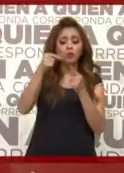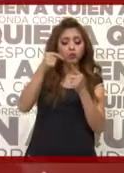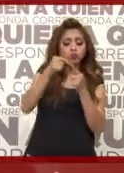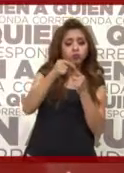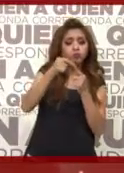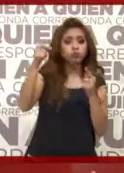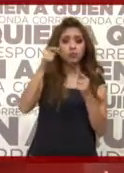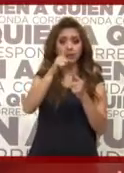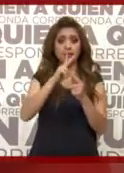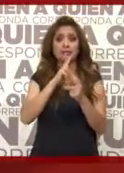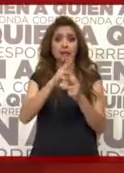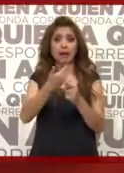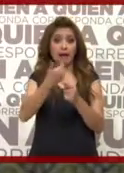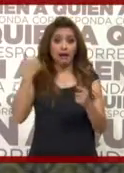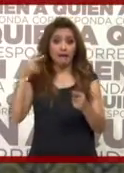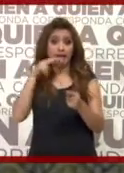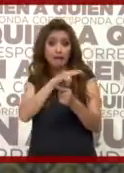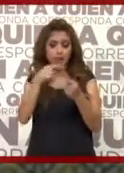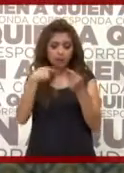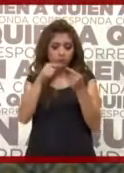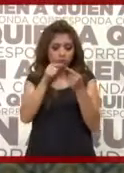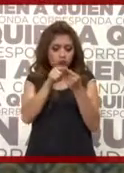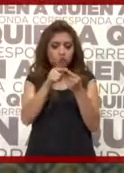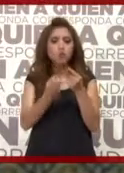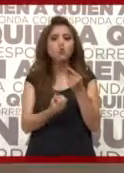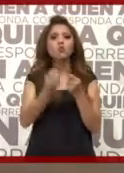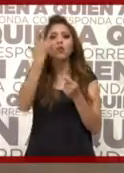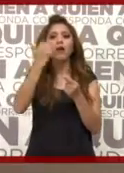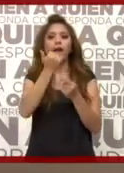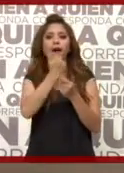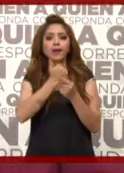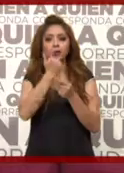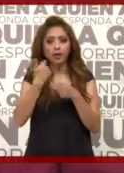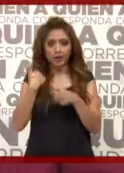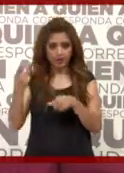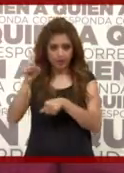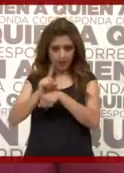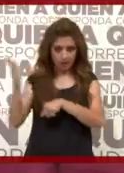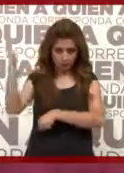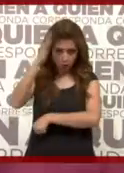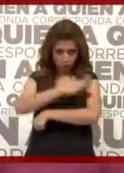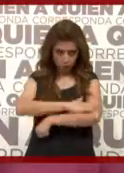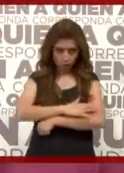un resultado inmediato y saben cómo está su glucosa en ese momento del día.